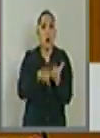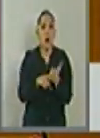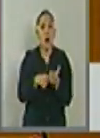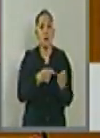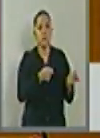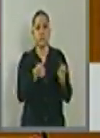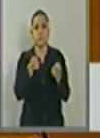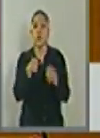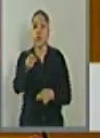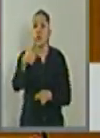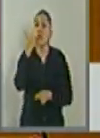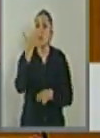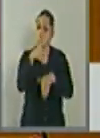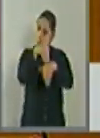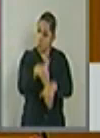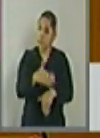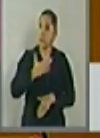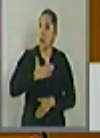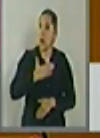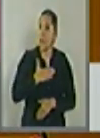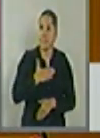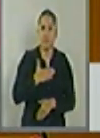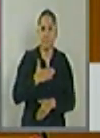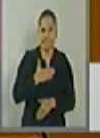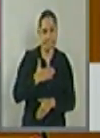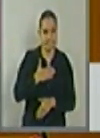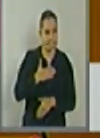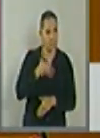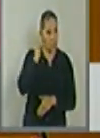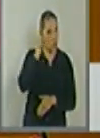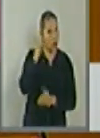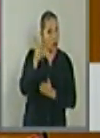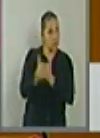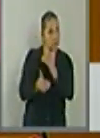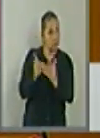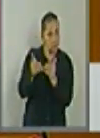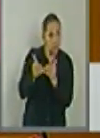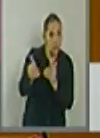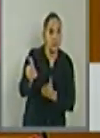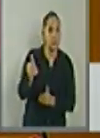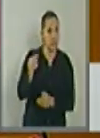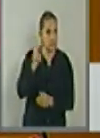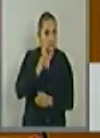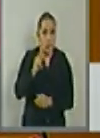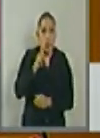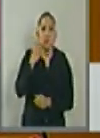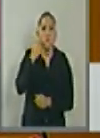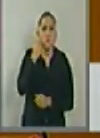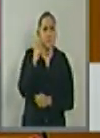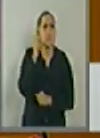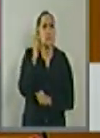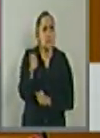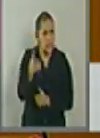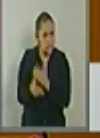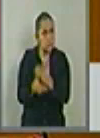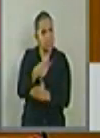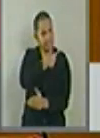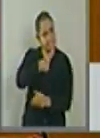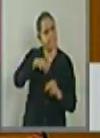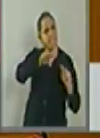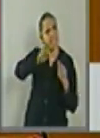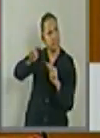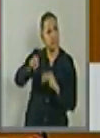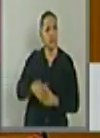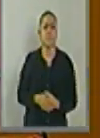vamos a ver. Pero afortunadamente, concluyo, esto que se demostró, que se vio, que se